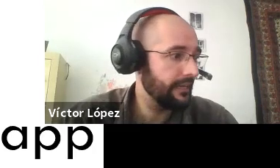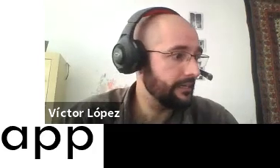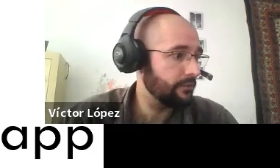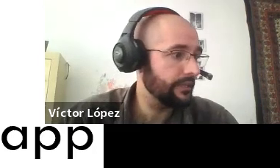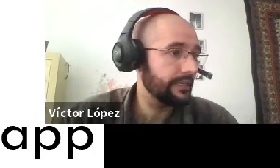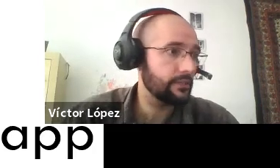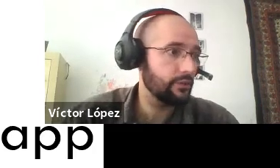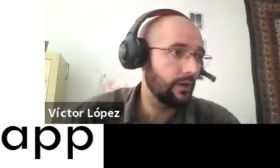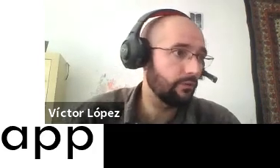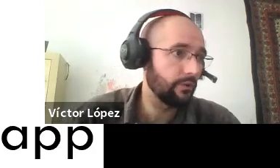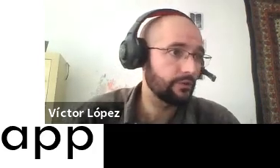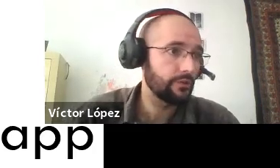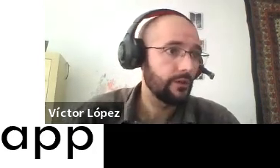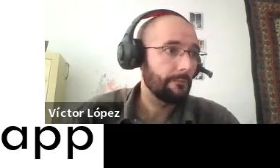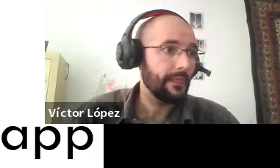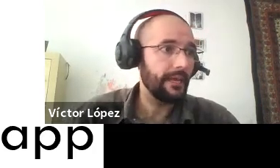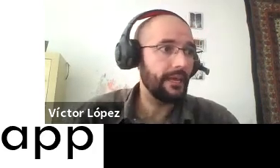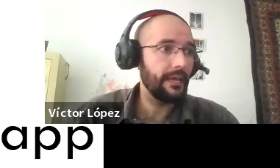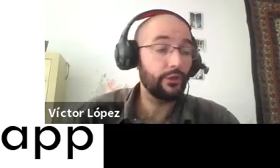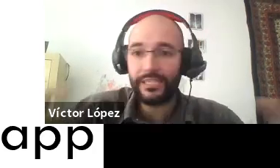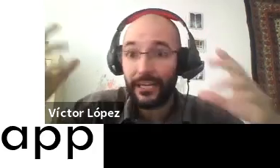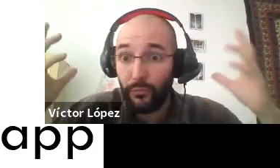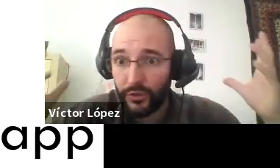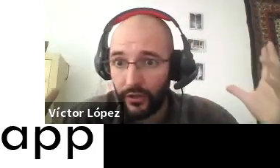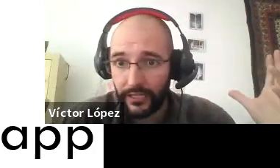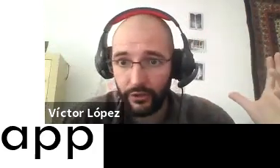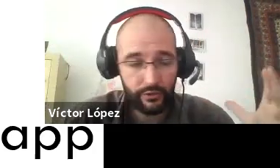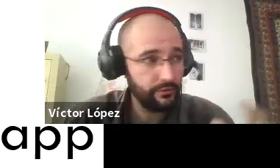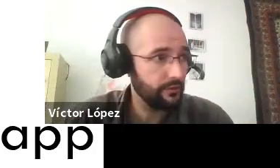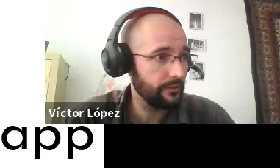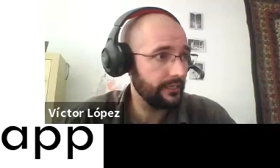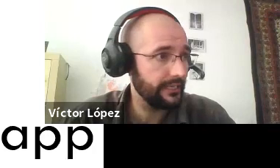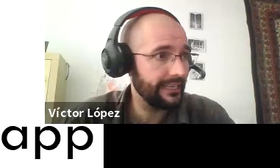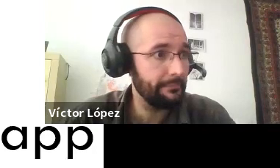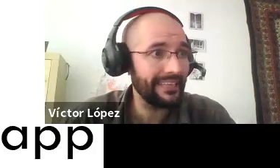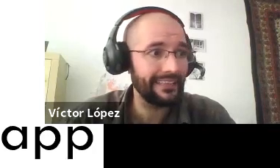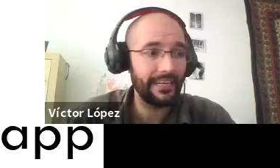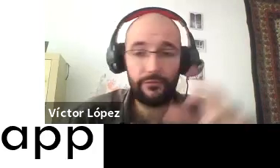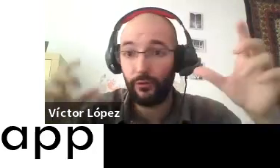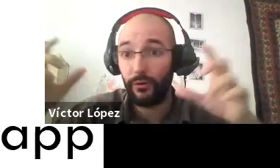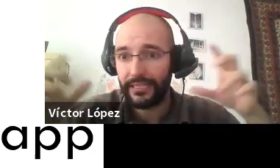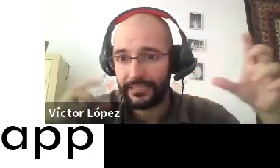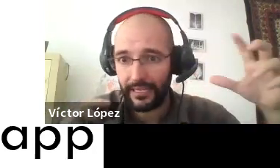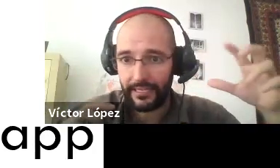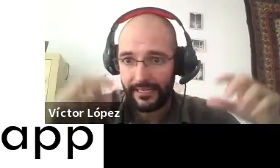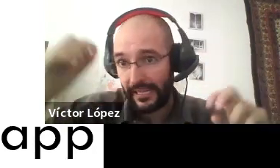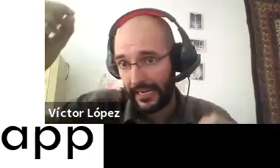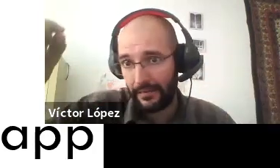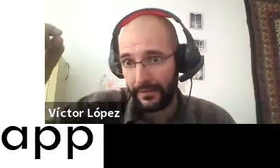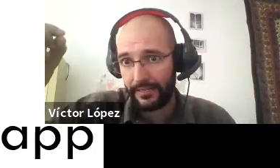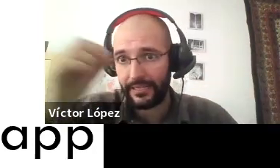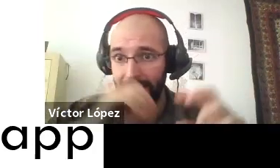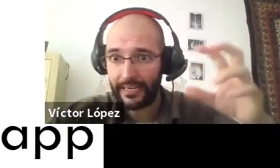los metales o detecta solo algunos? ¿Dónde está el supuesto detector? ¿No? ¿En qué parte del teléfono móvil está? ¿Está